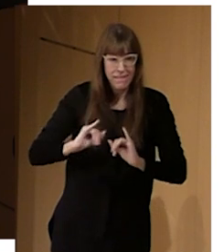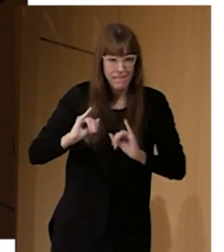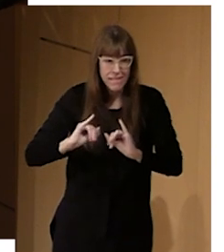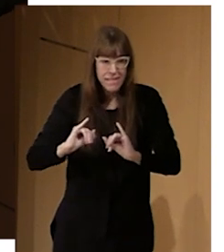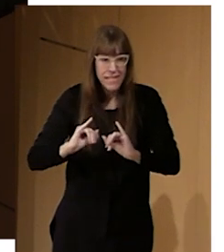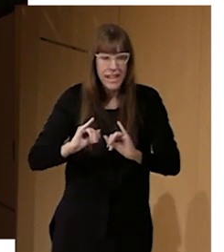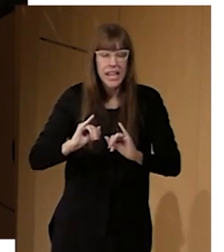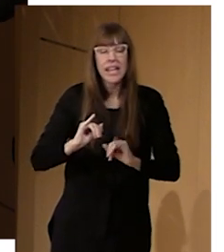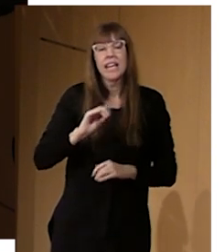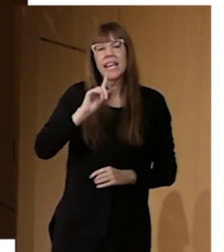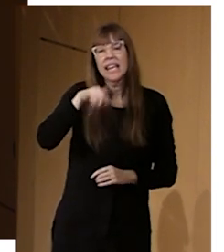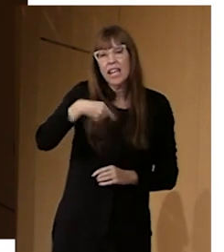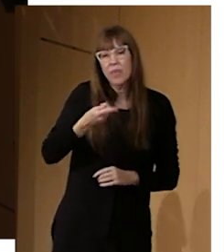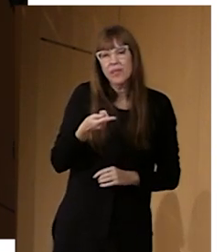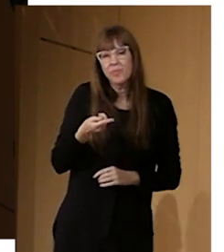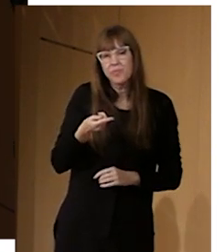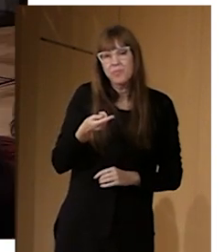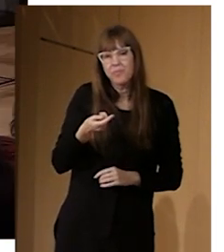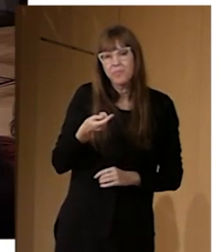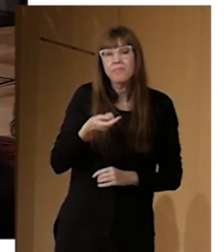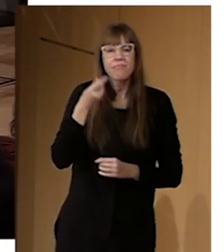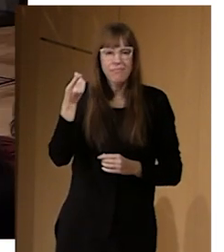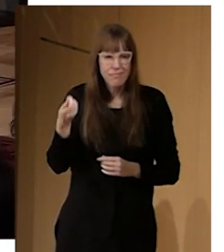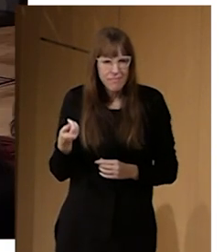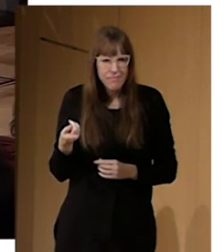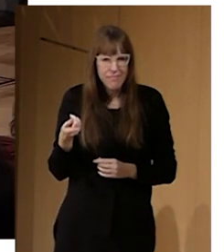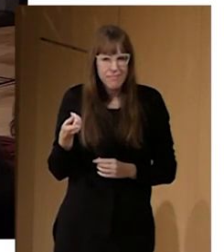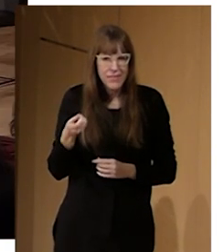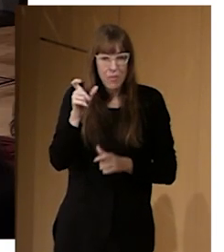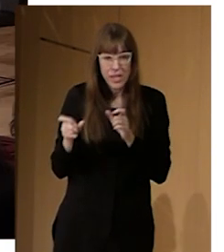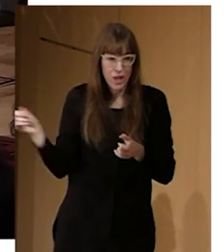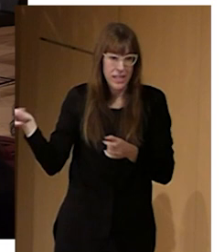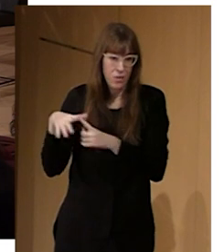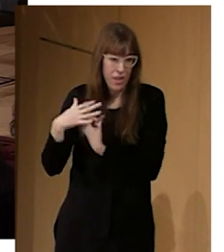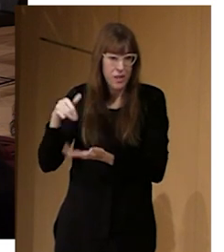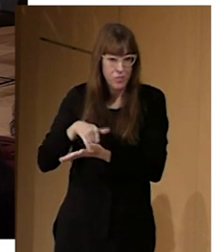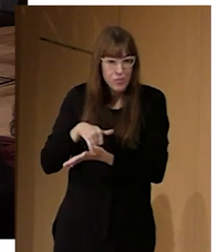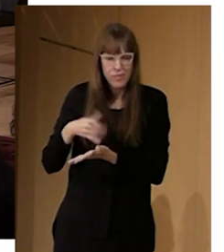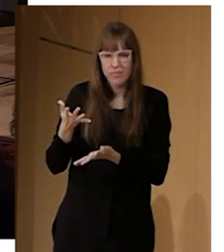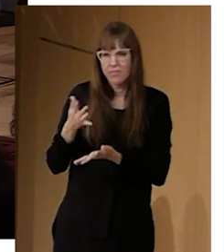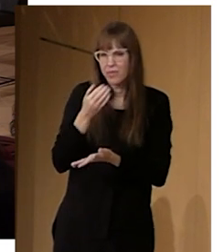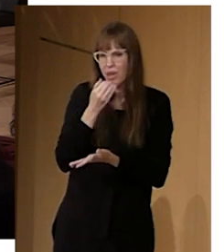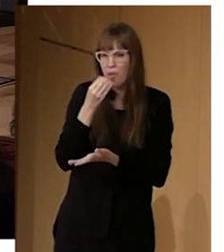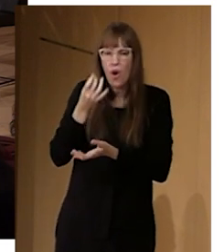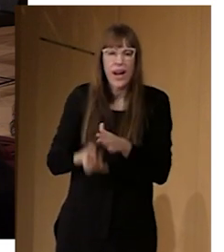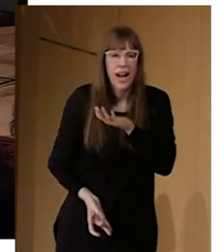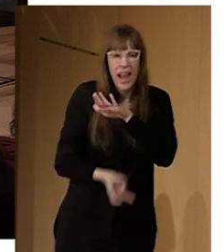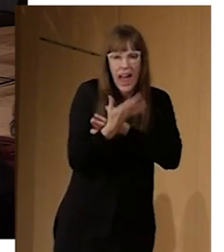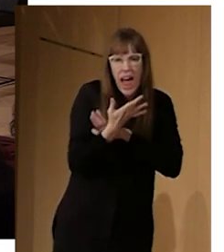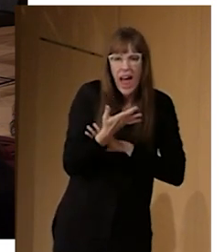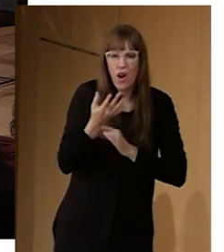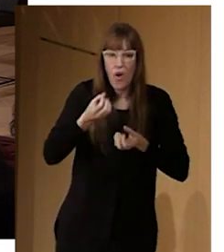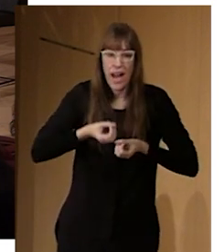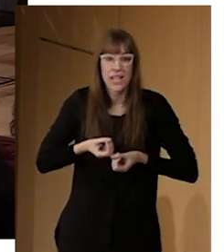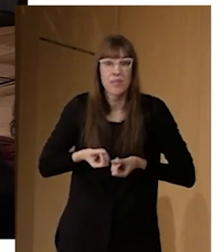con los apoyos para poder eh crear y expresar de manera artística